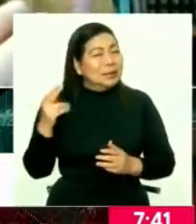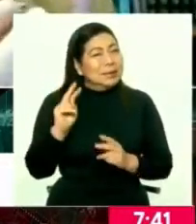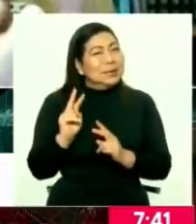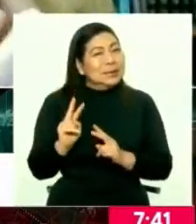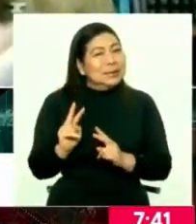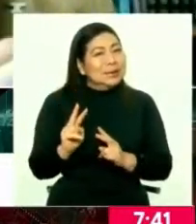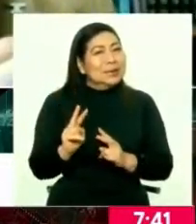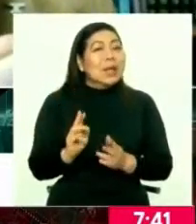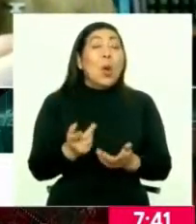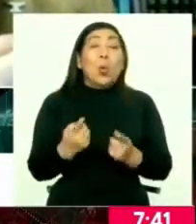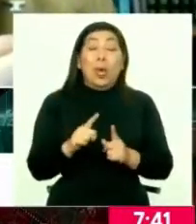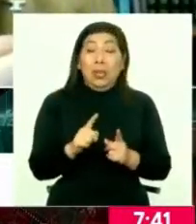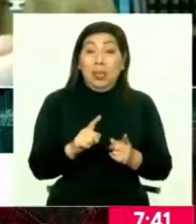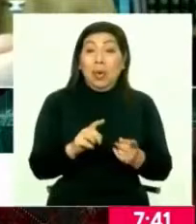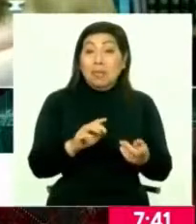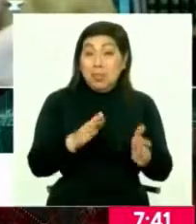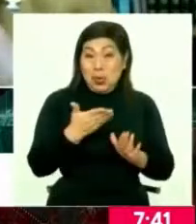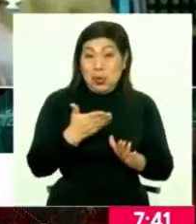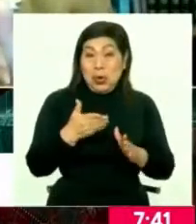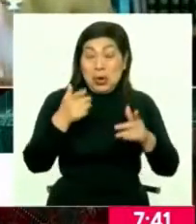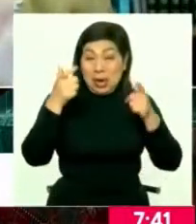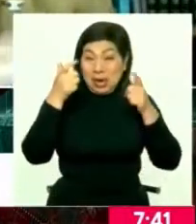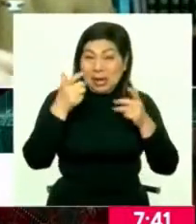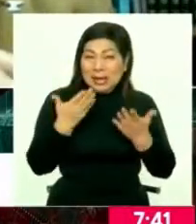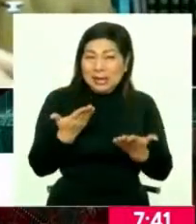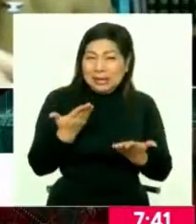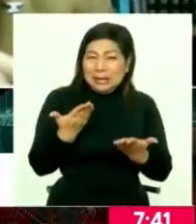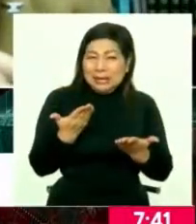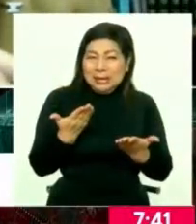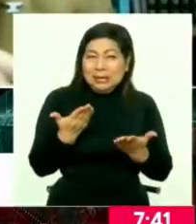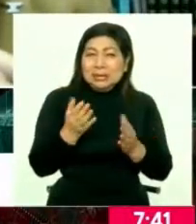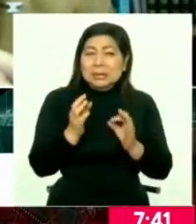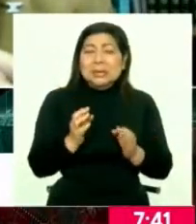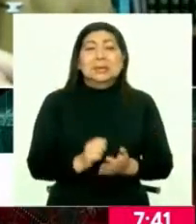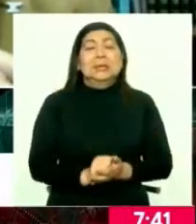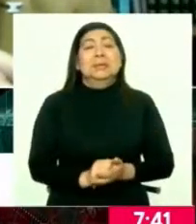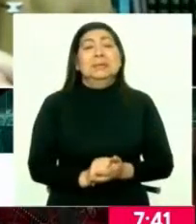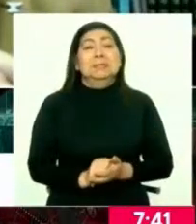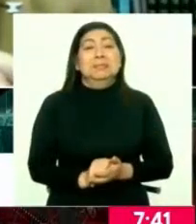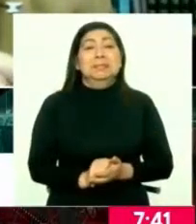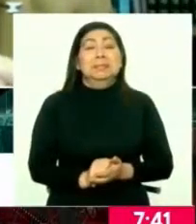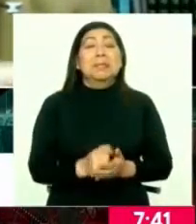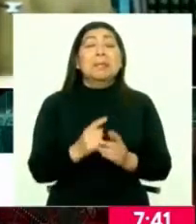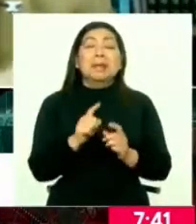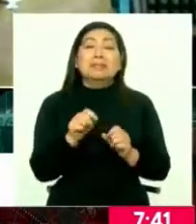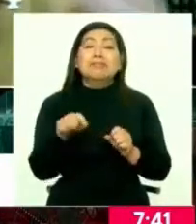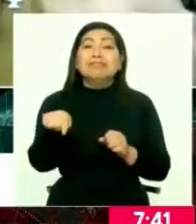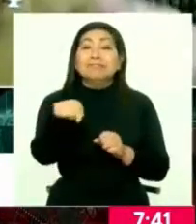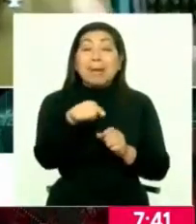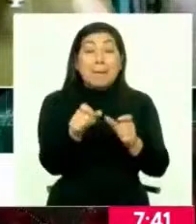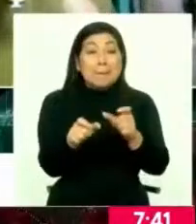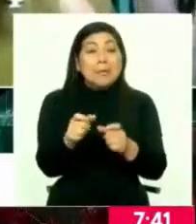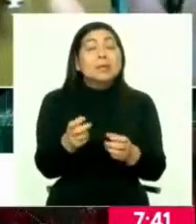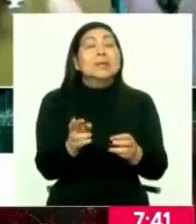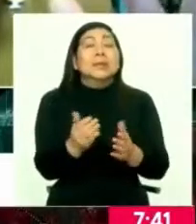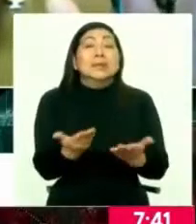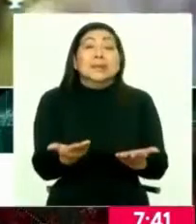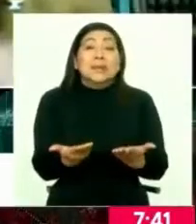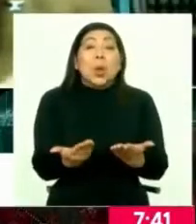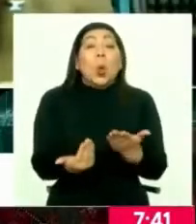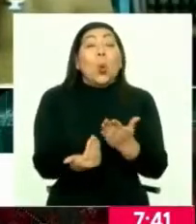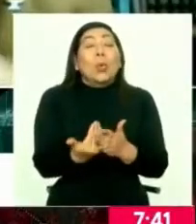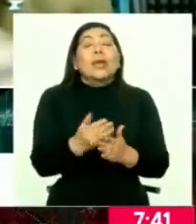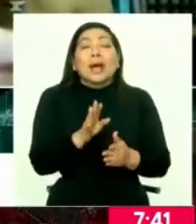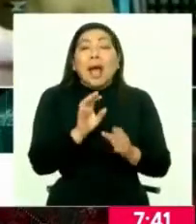días, desde que falleció la reina, que parece haber una disposición de los británicos a asumir al